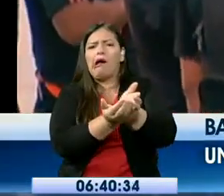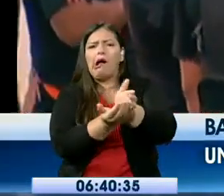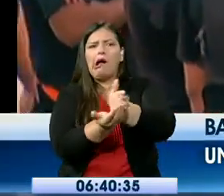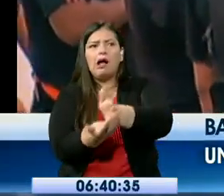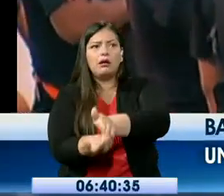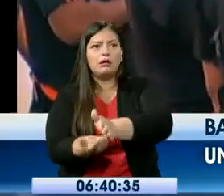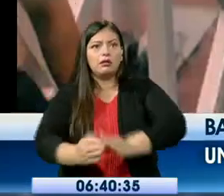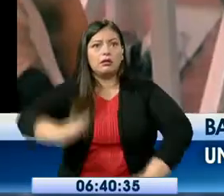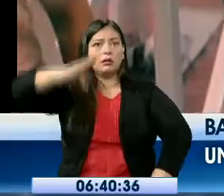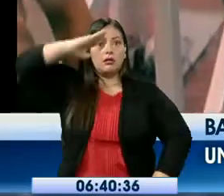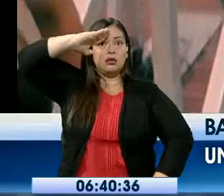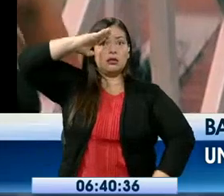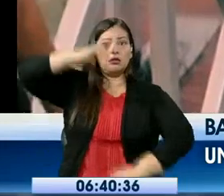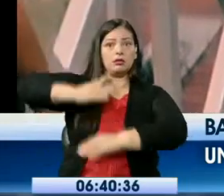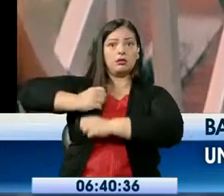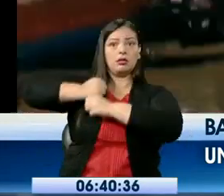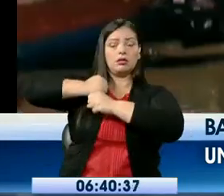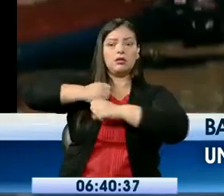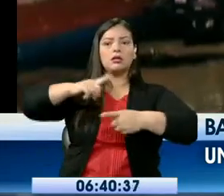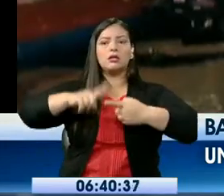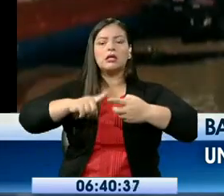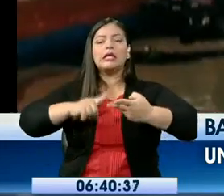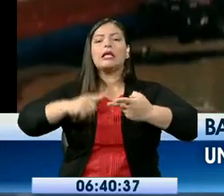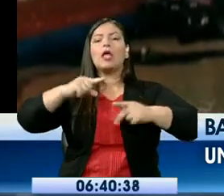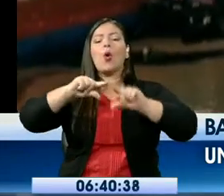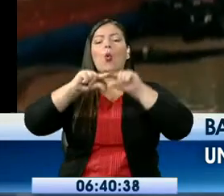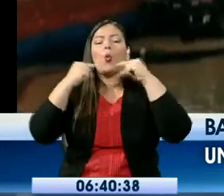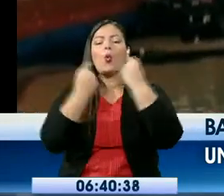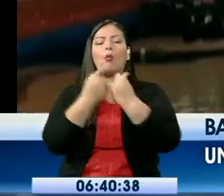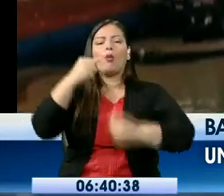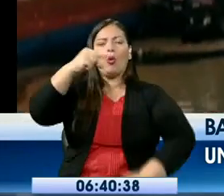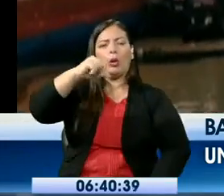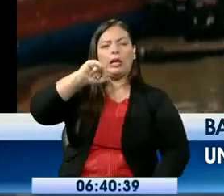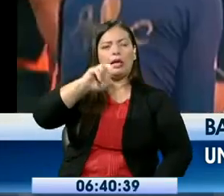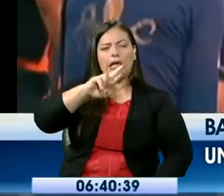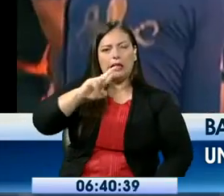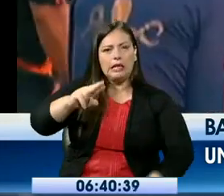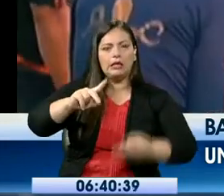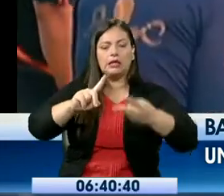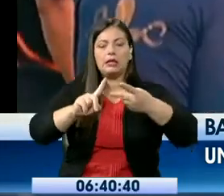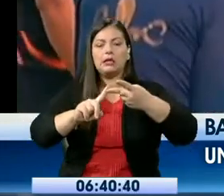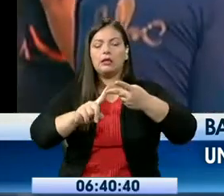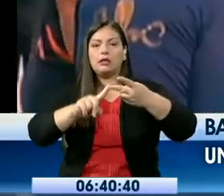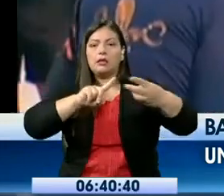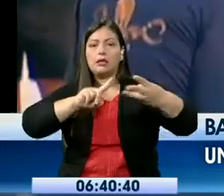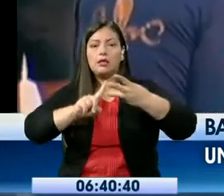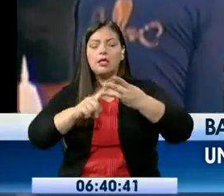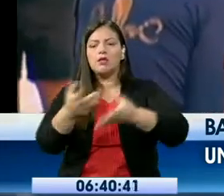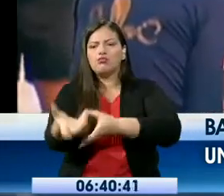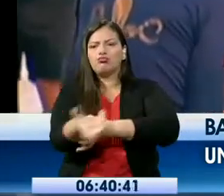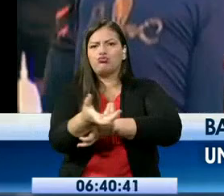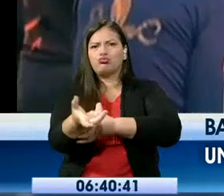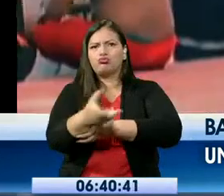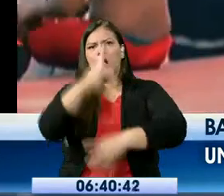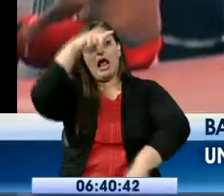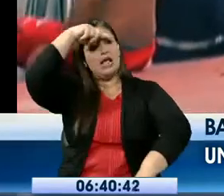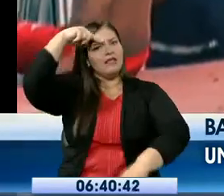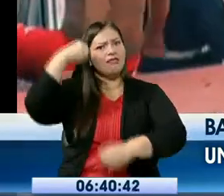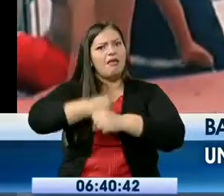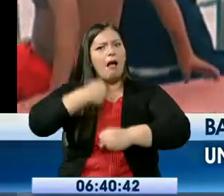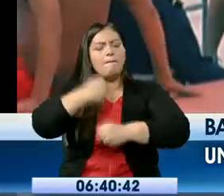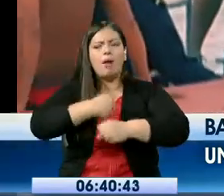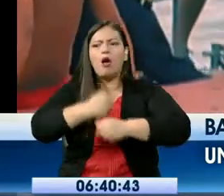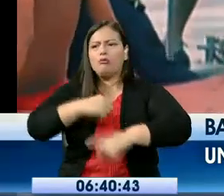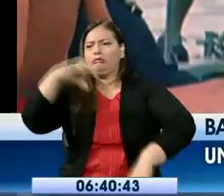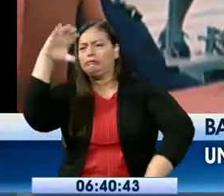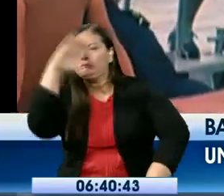Marina, del GIR y del Cuerpo de Bomberos de Guayaquil, todos con el objetivo de rescatar a aquella persona, pero hasta la noche de ese